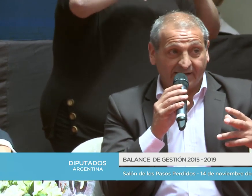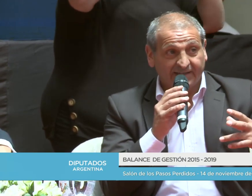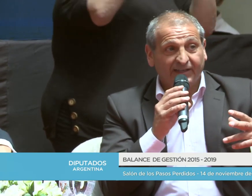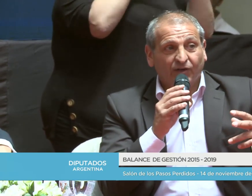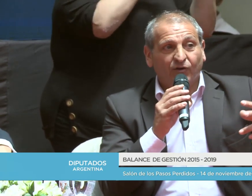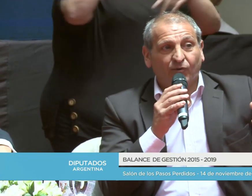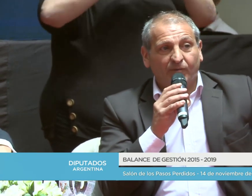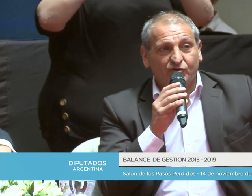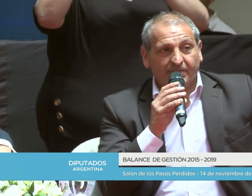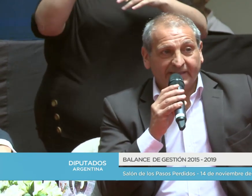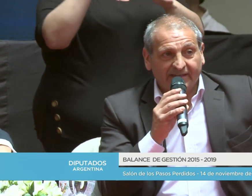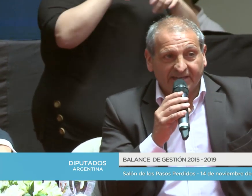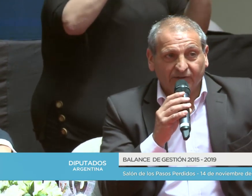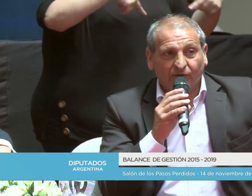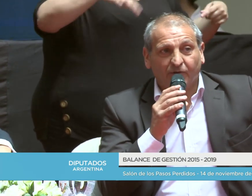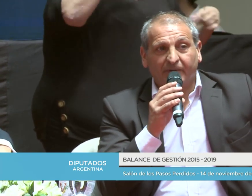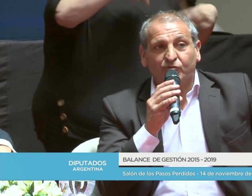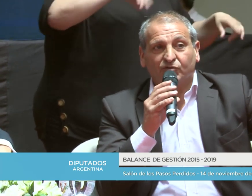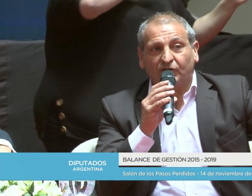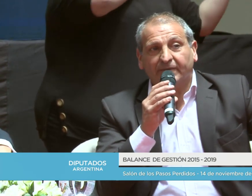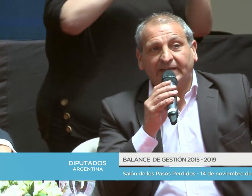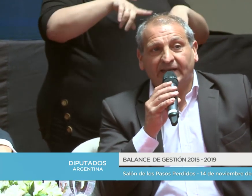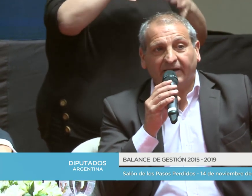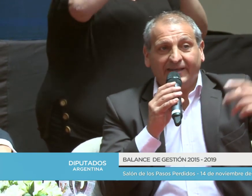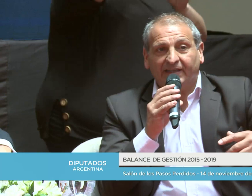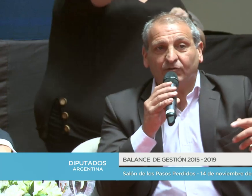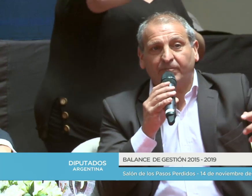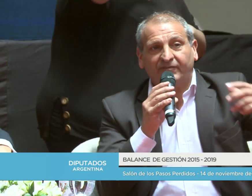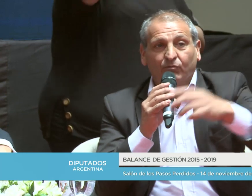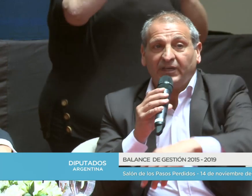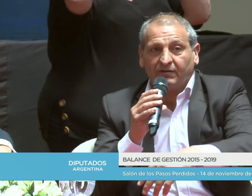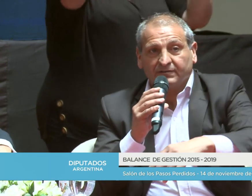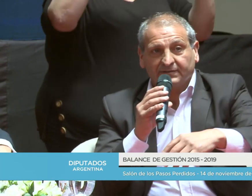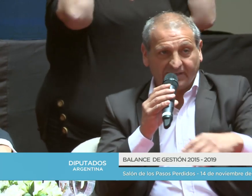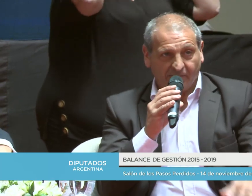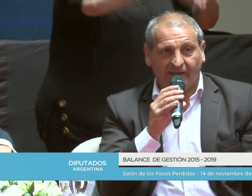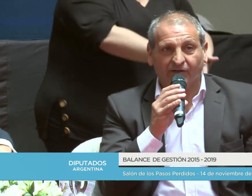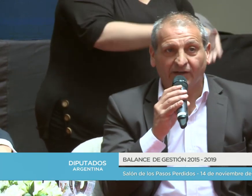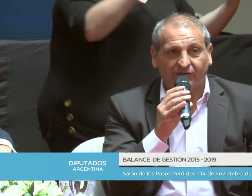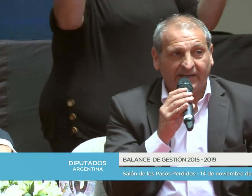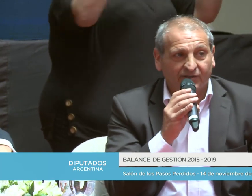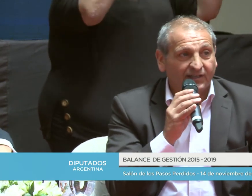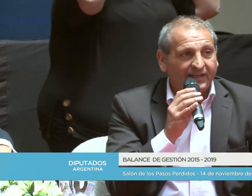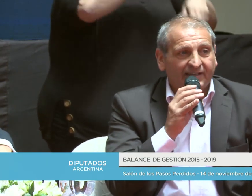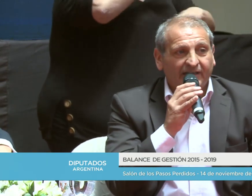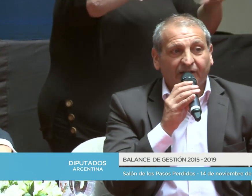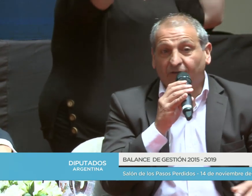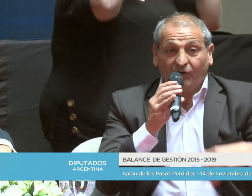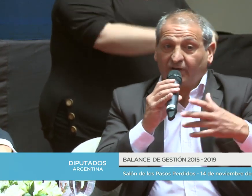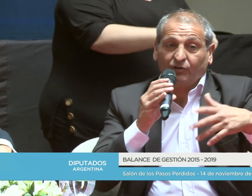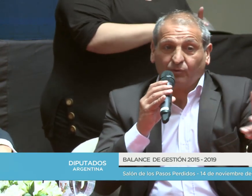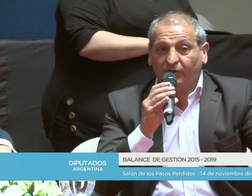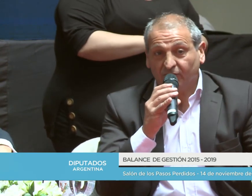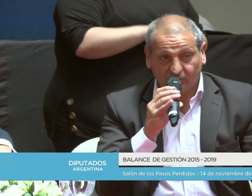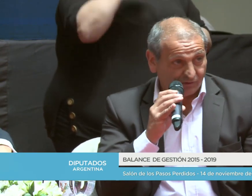en guerra, con lo cual muchos materiales llegaron de Europa y muchos otros materiales que venían de Europa se hundieron en el medio del océano y